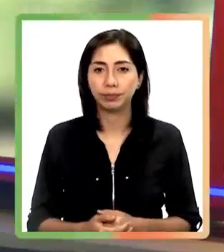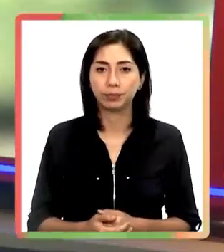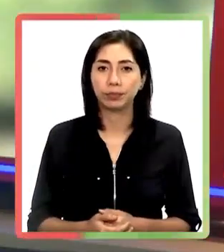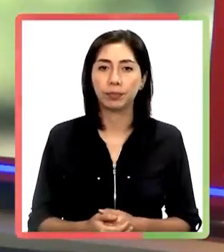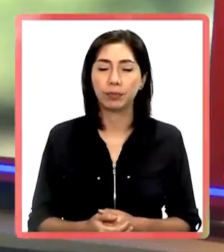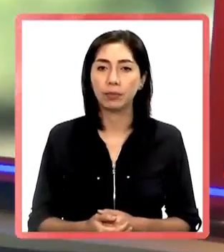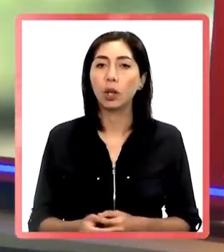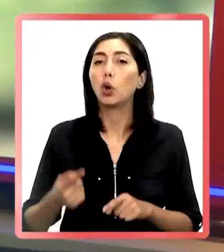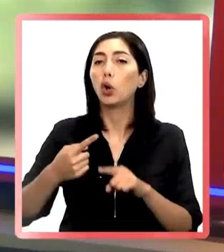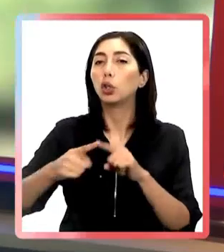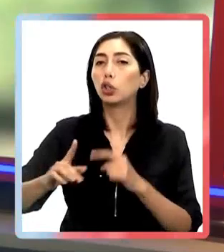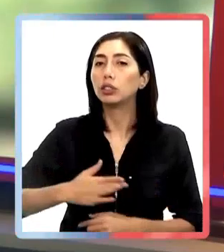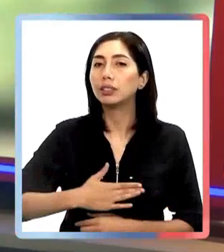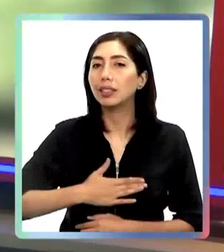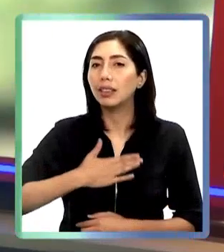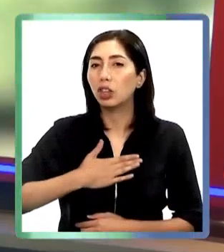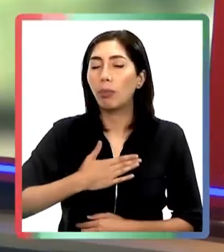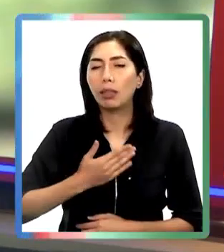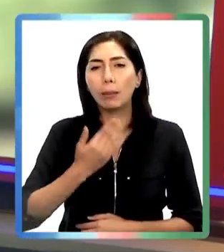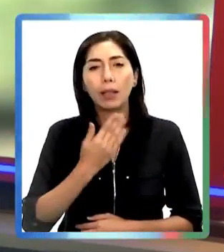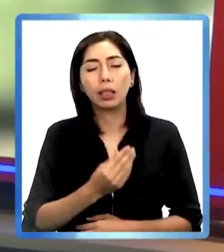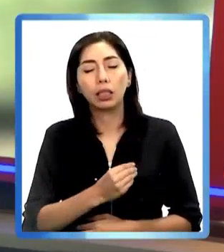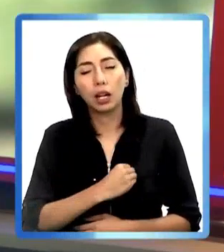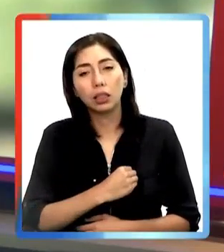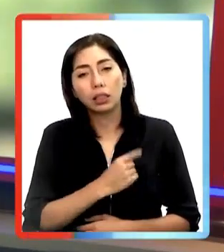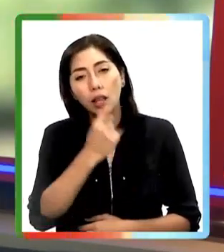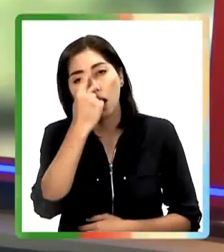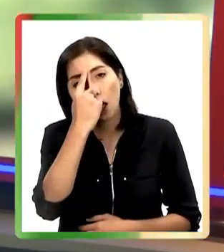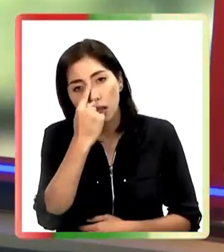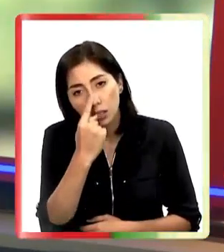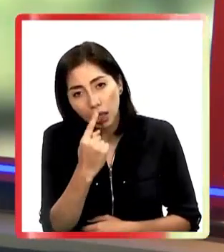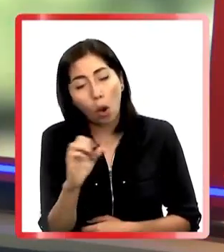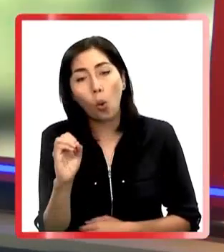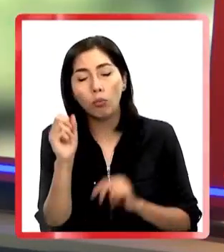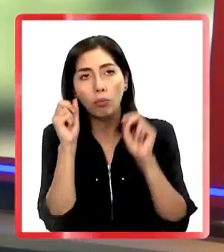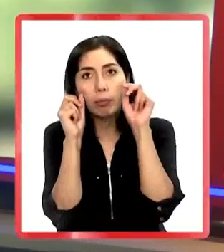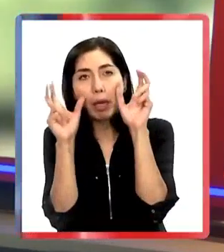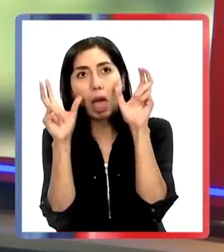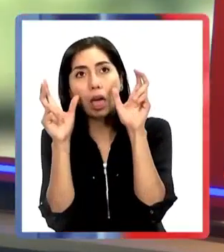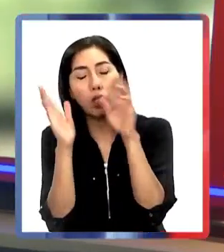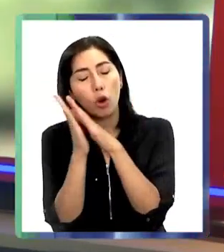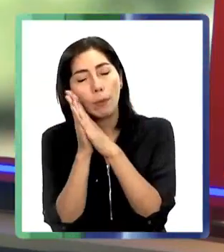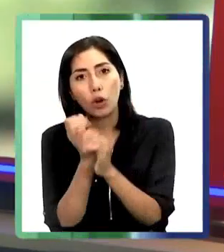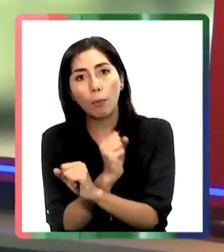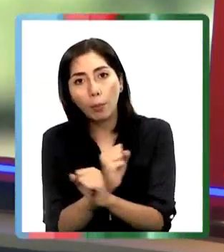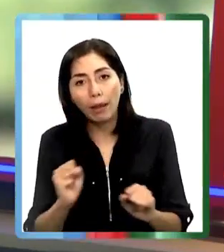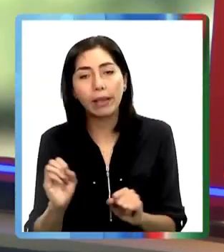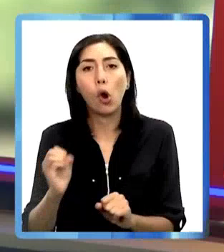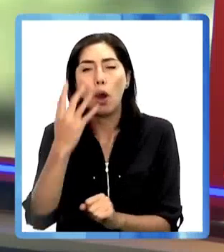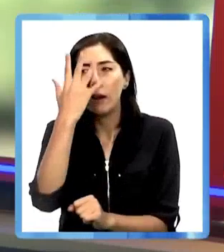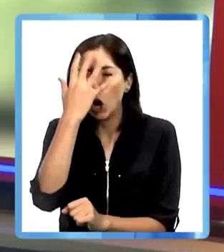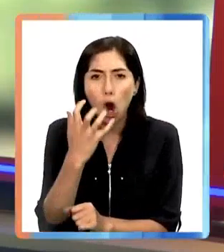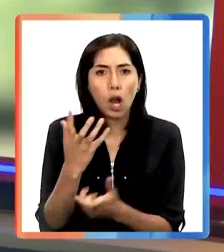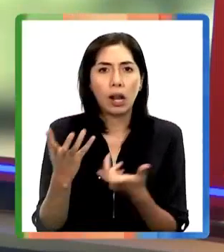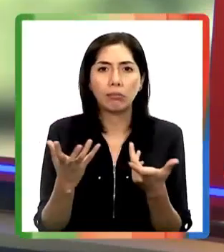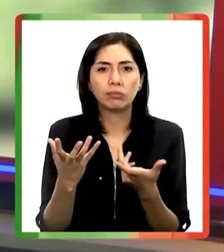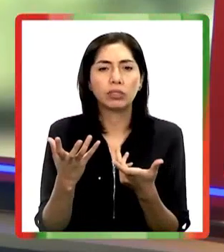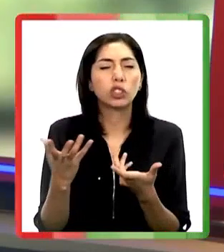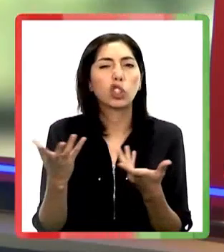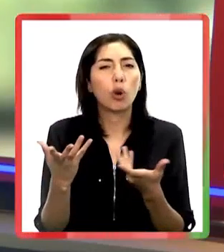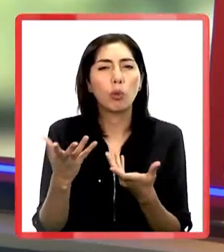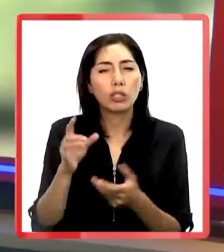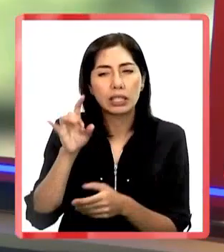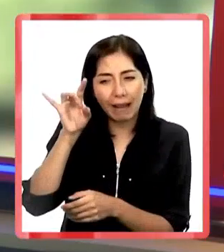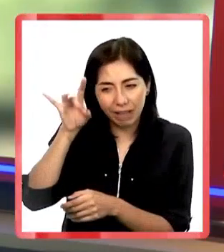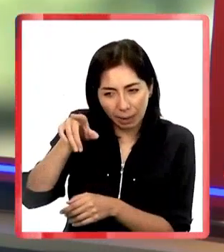trabajo. Otro de los síntomas son la tristeza, puede ser, el insomnio y la irritabilidad, usted lo mencionaba. ¿Cómo detectar cuando